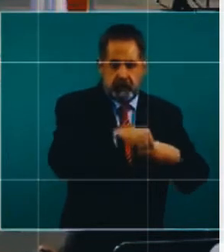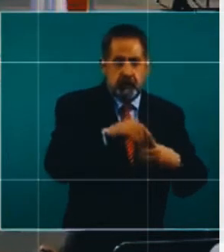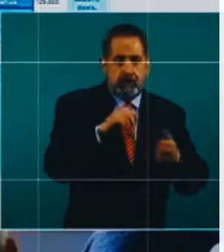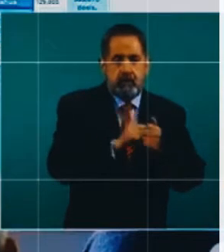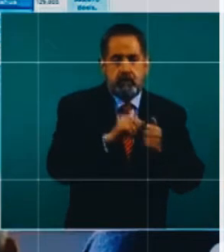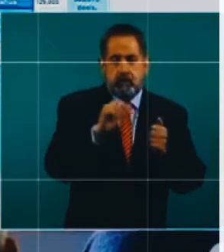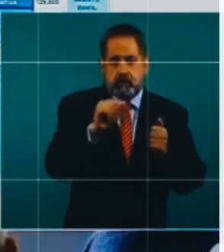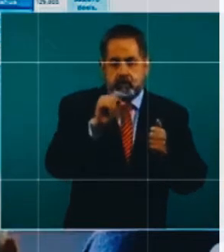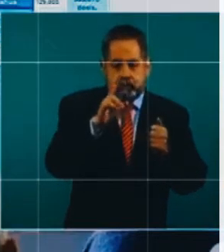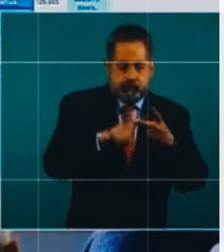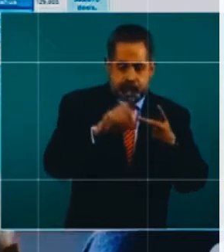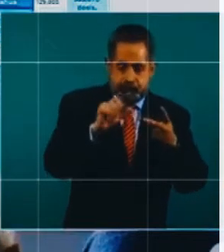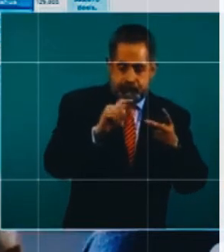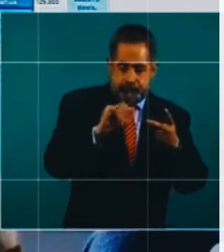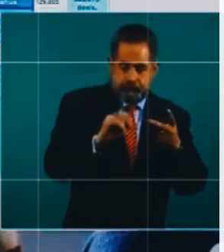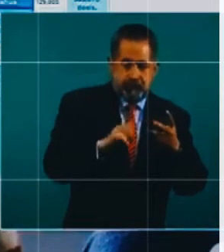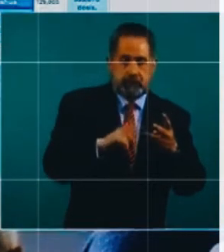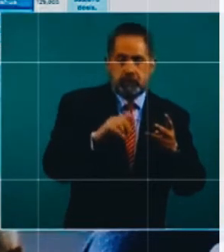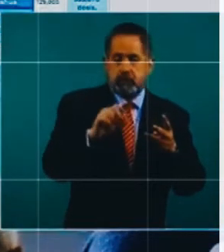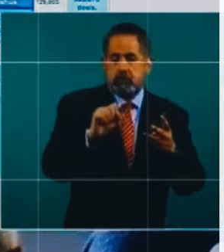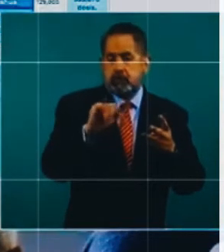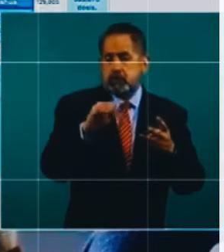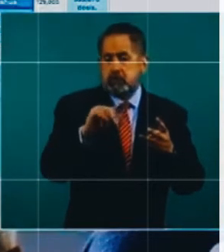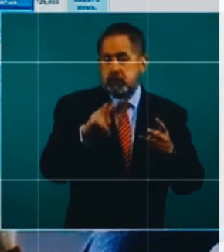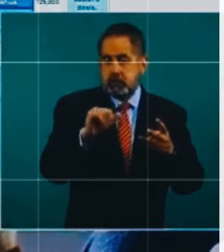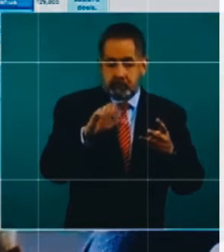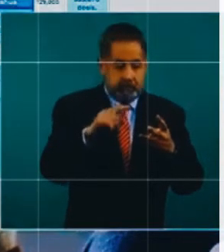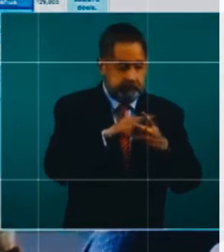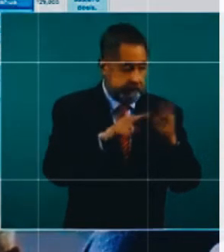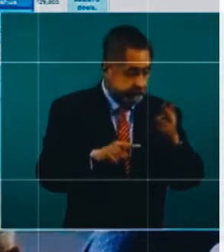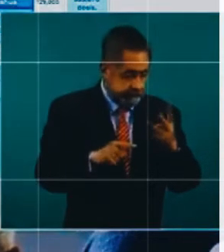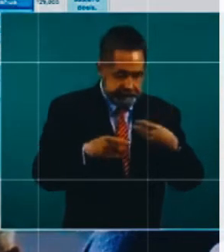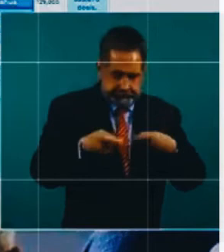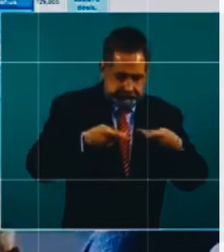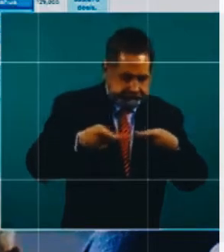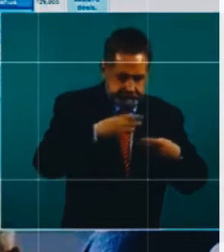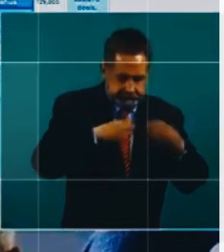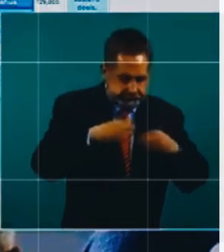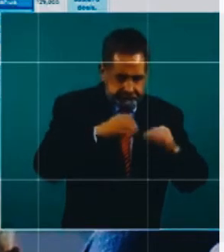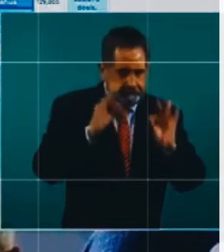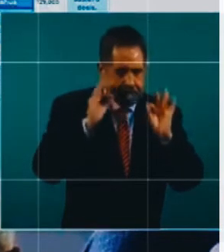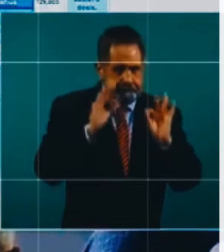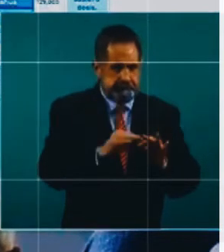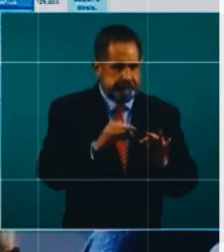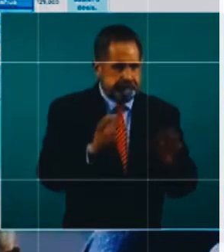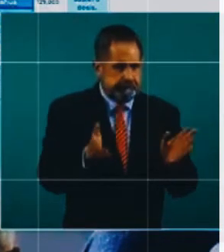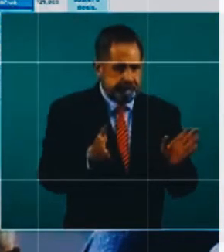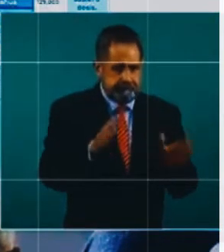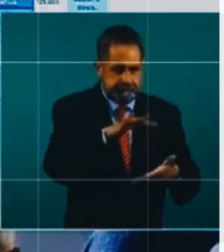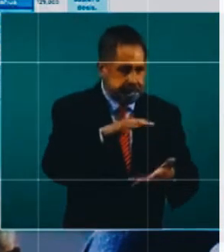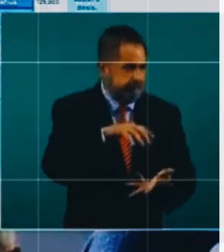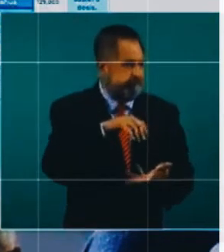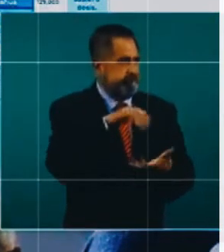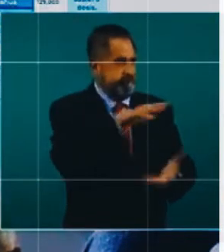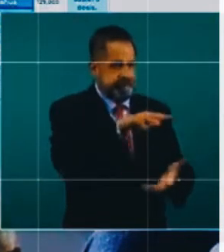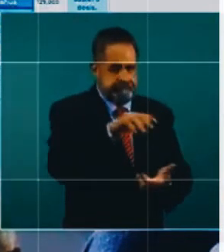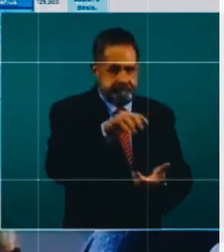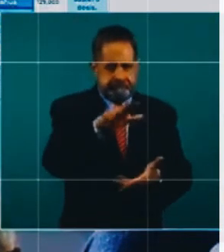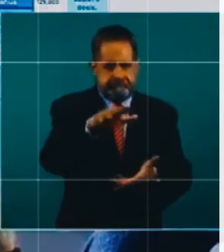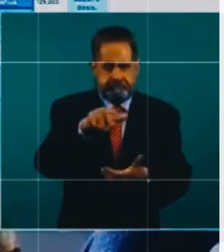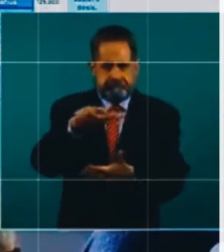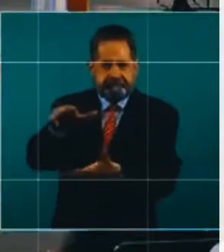de AstraZeneca, CanSino y Sinovac. Se reorganizaron, se hicieron los paquetes para los